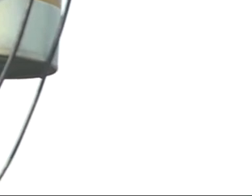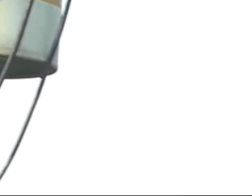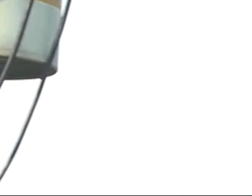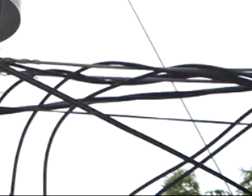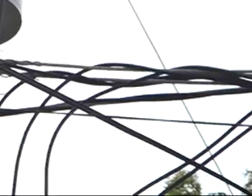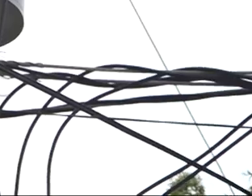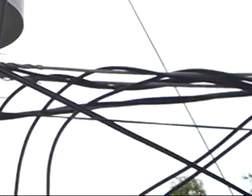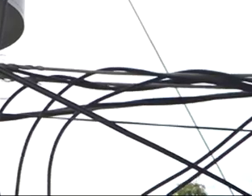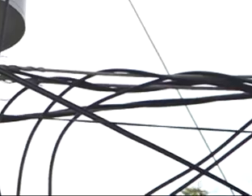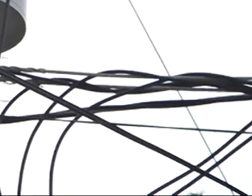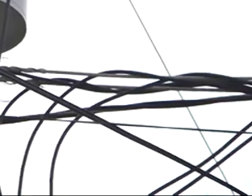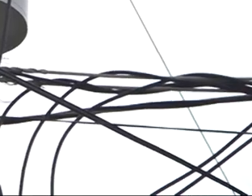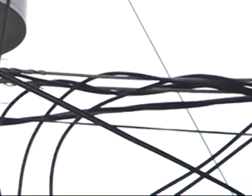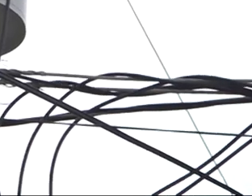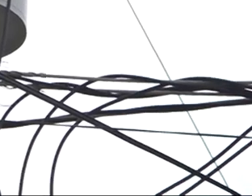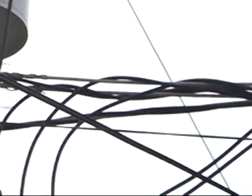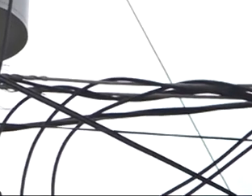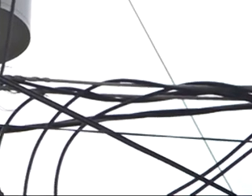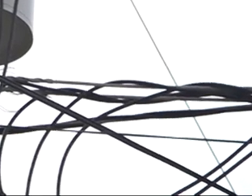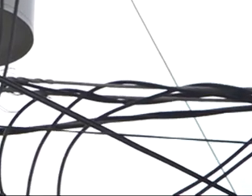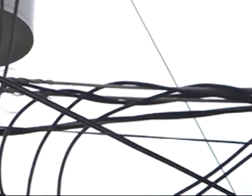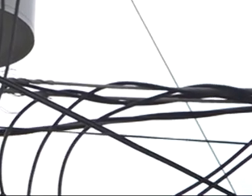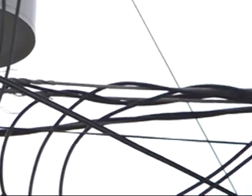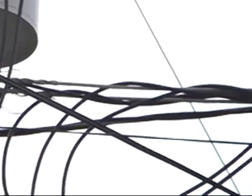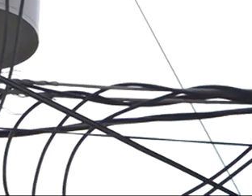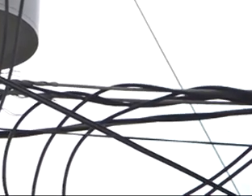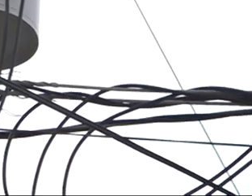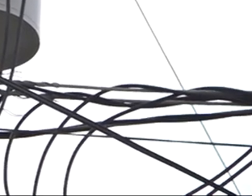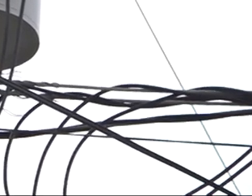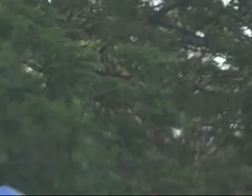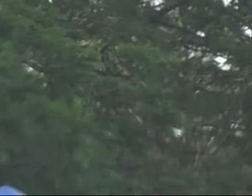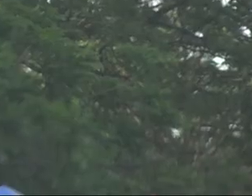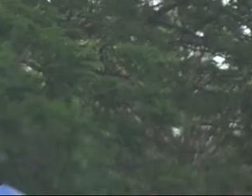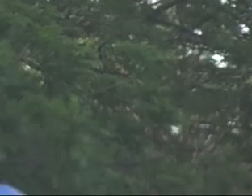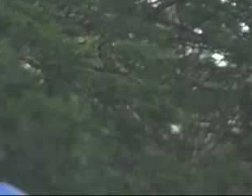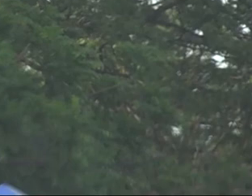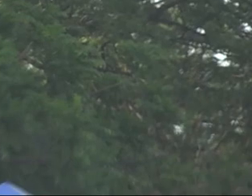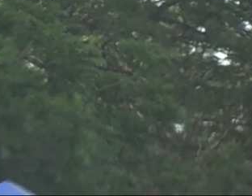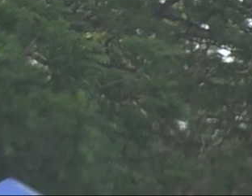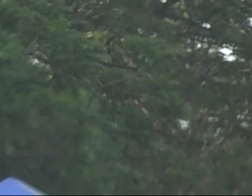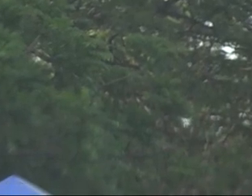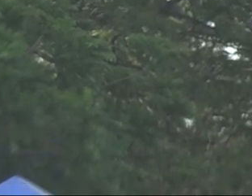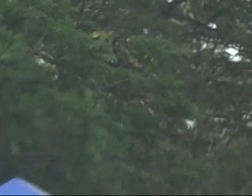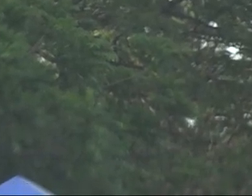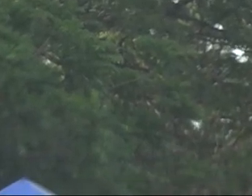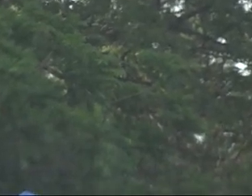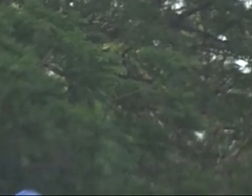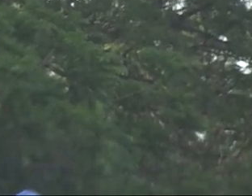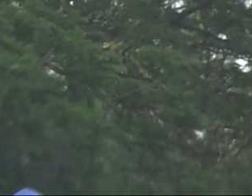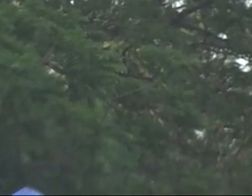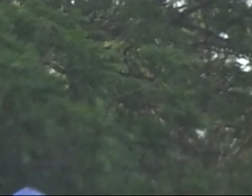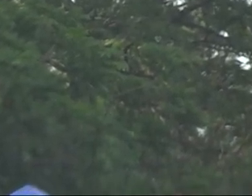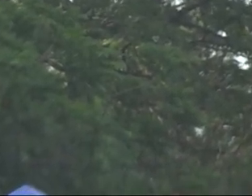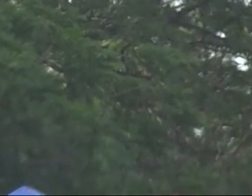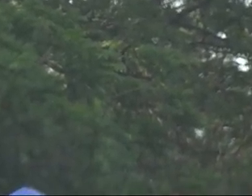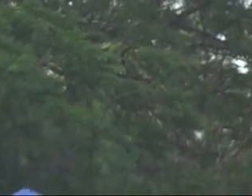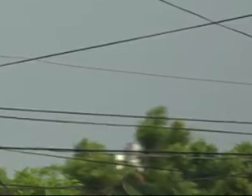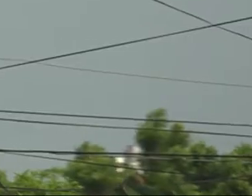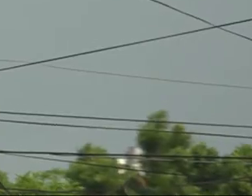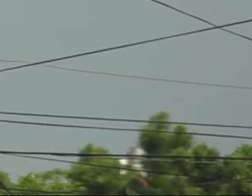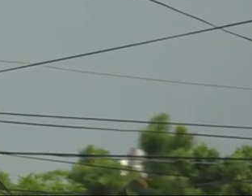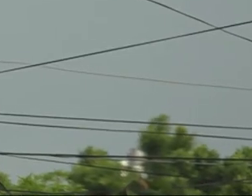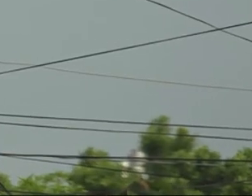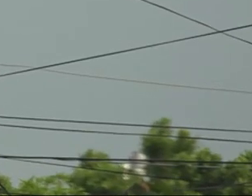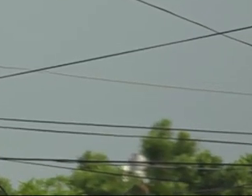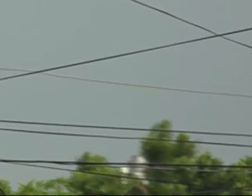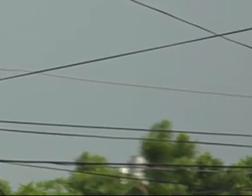energía eléctrica ha venido avanzando. Esta pasó de un 54% de cobertura de energía en